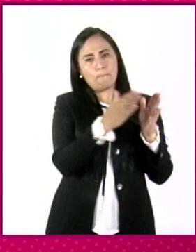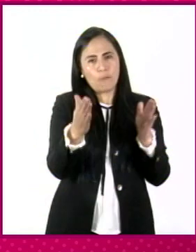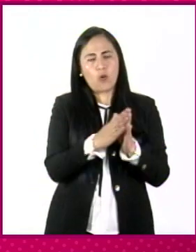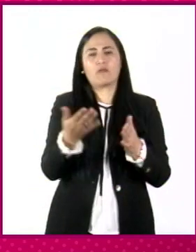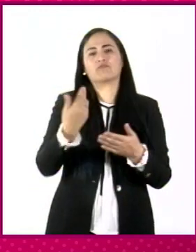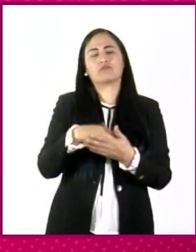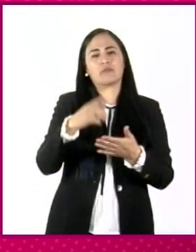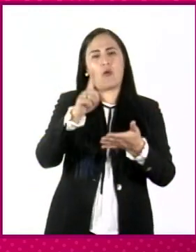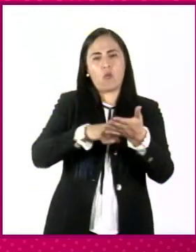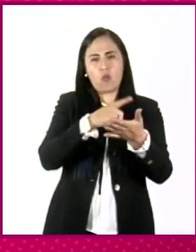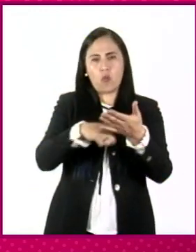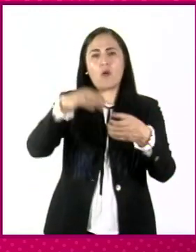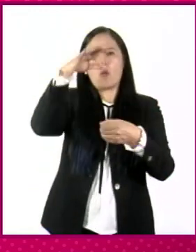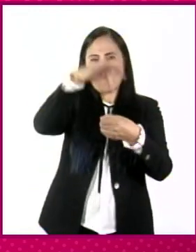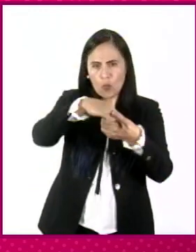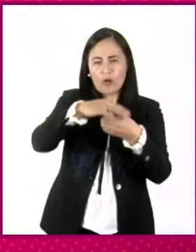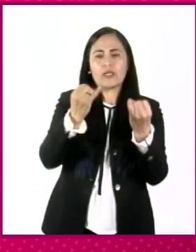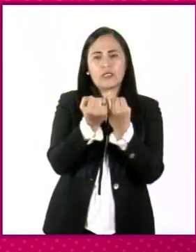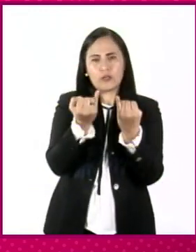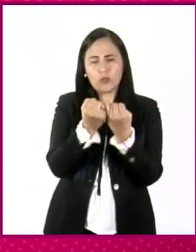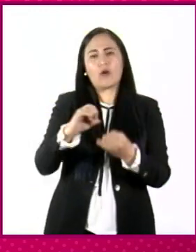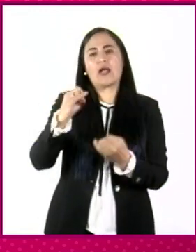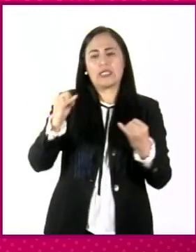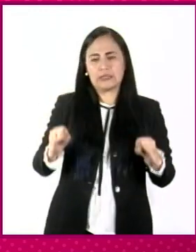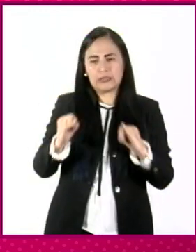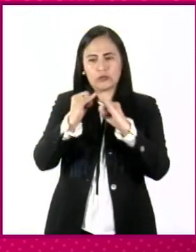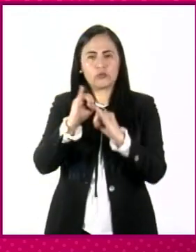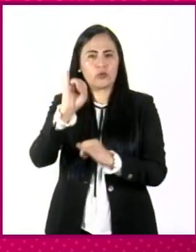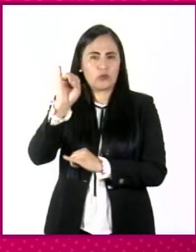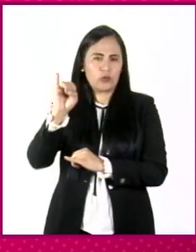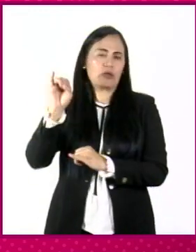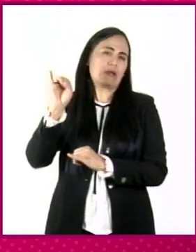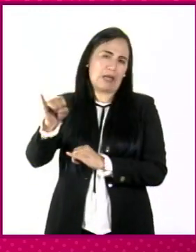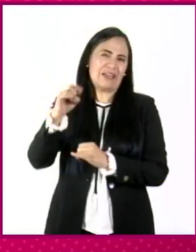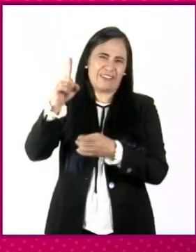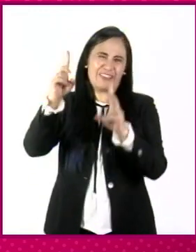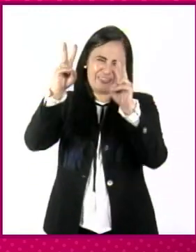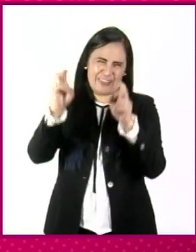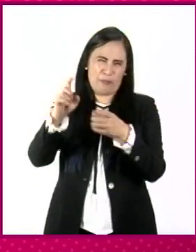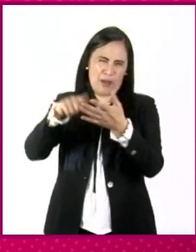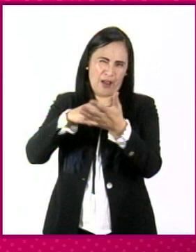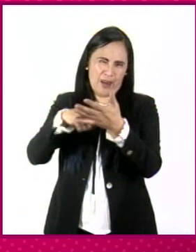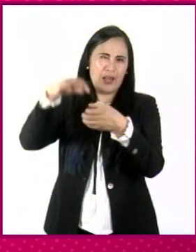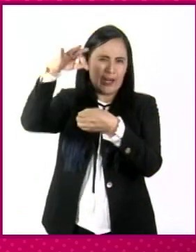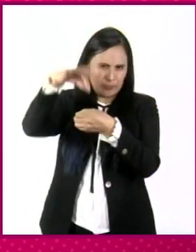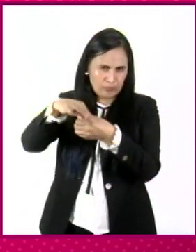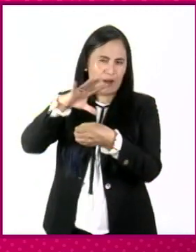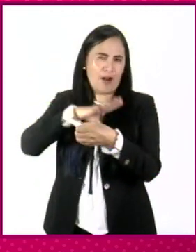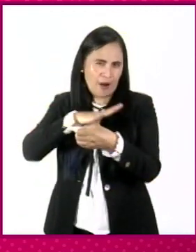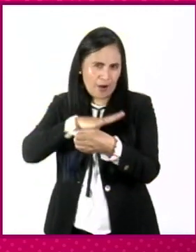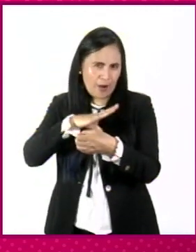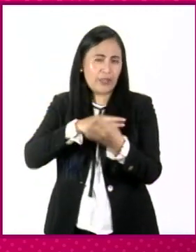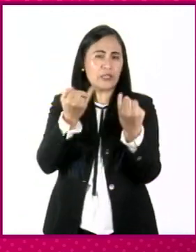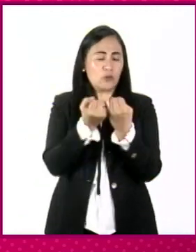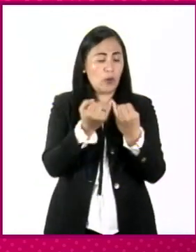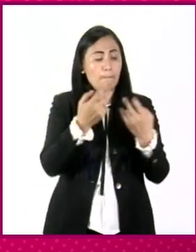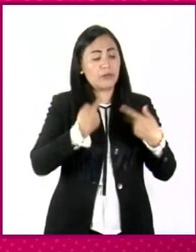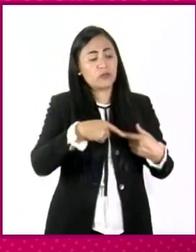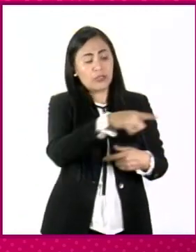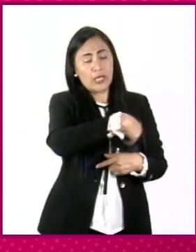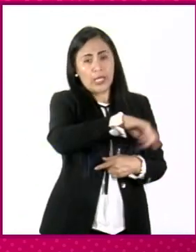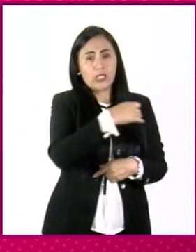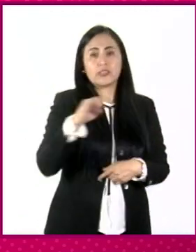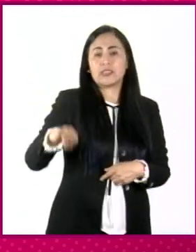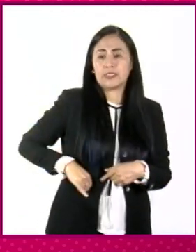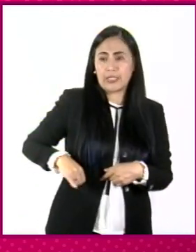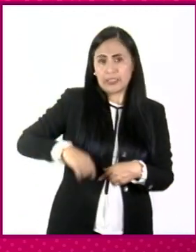recurrentes, tenemos instituciones electorales y tenemos desde luego pues el interés de los ciudadanos también para